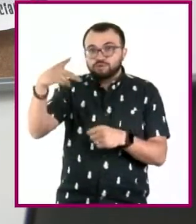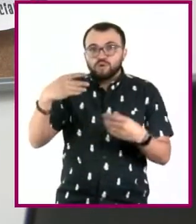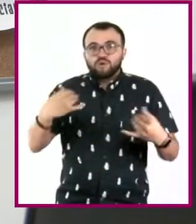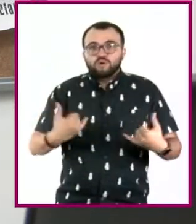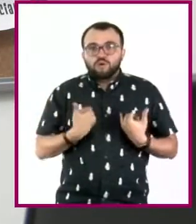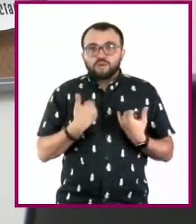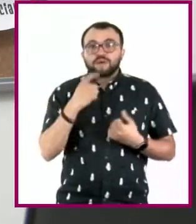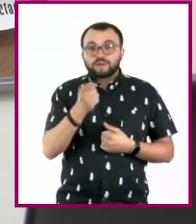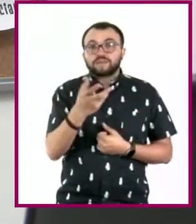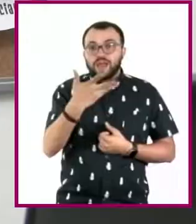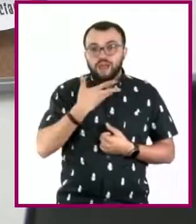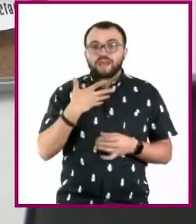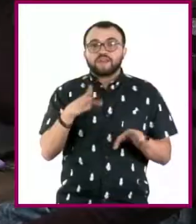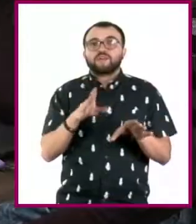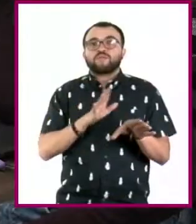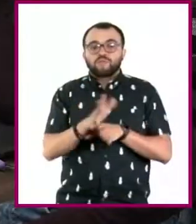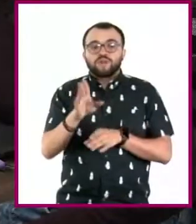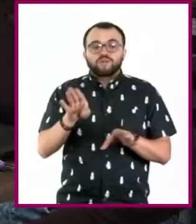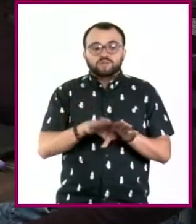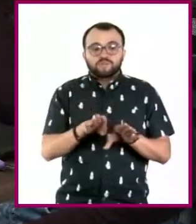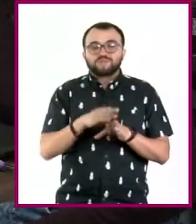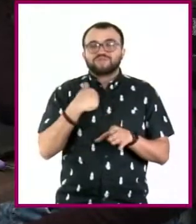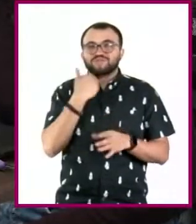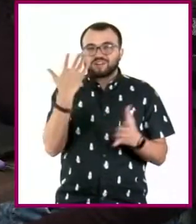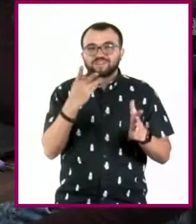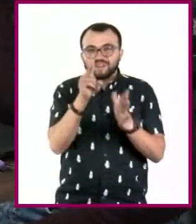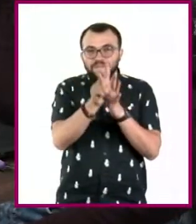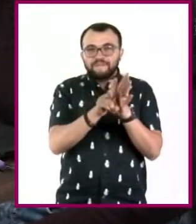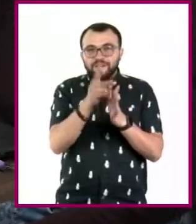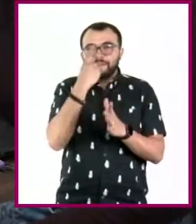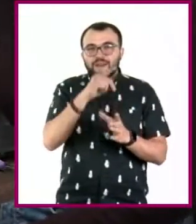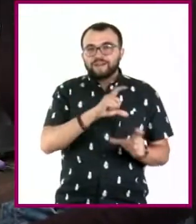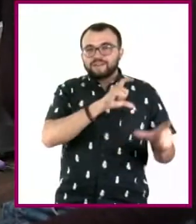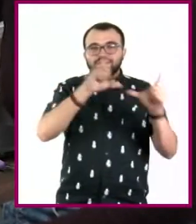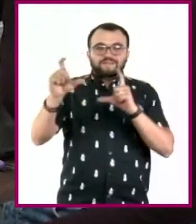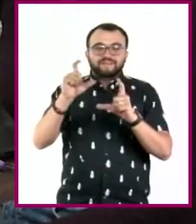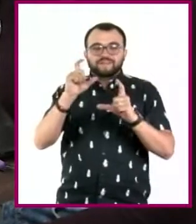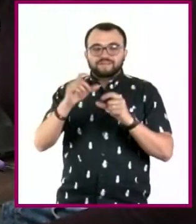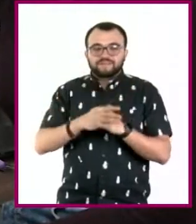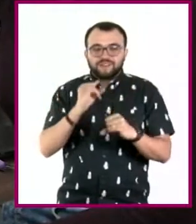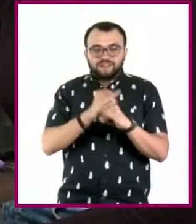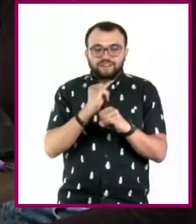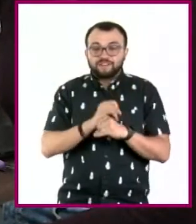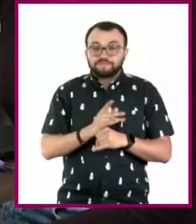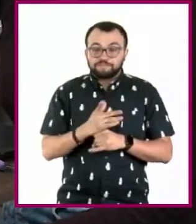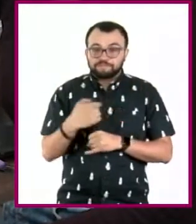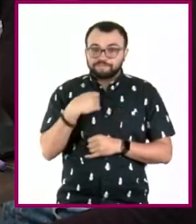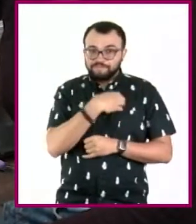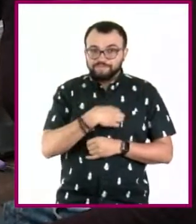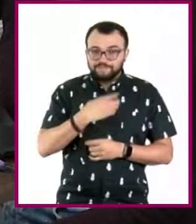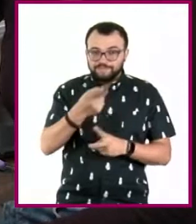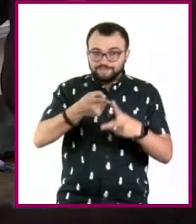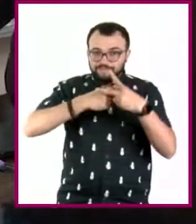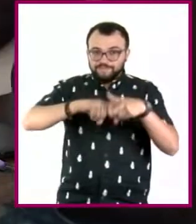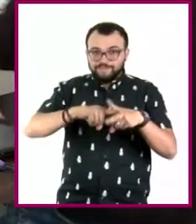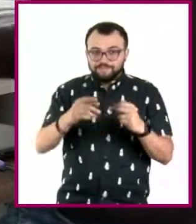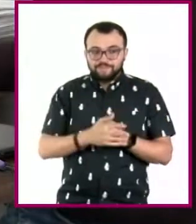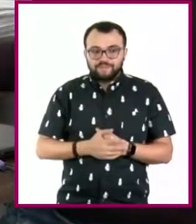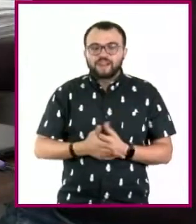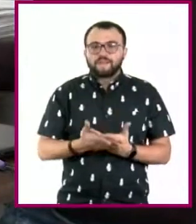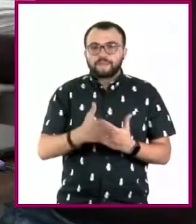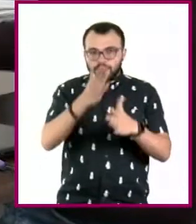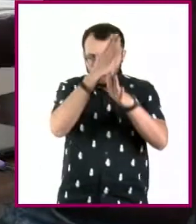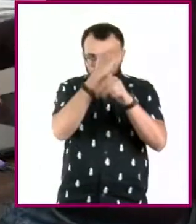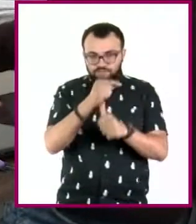una grabación acerca de un informe. Quiero hacer un video para ver si lo subo a la red. Me alegra que hayas comenzado. Vamos a ponernos de